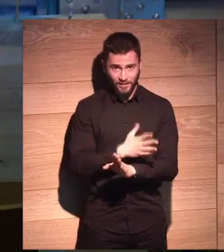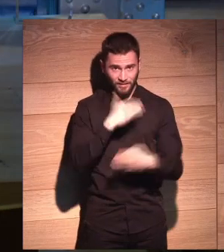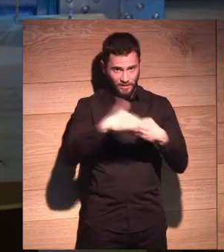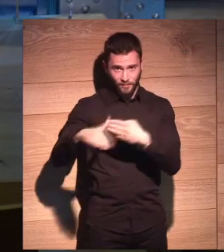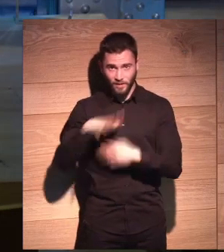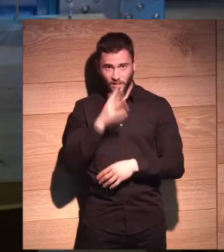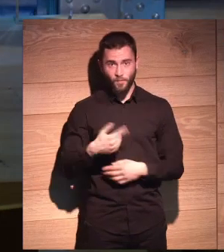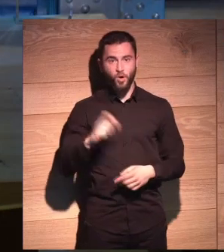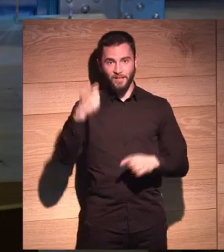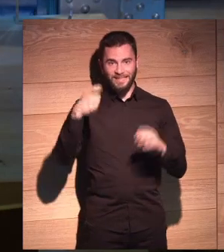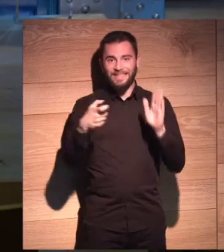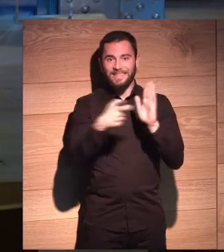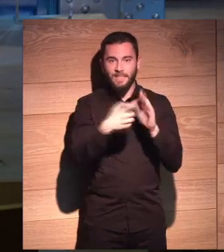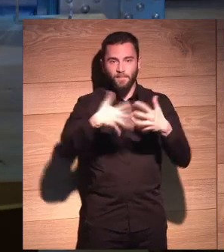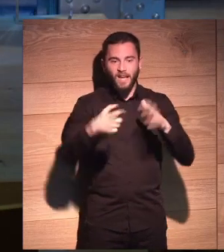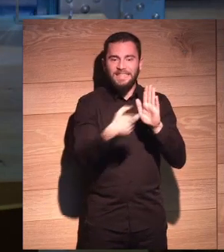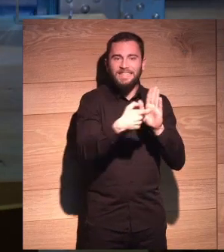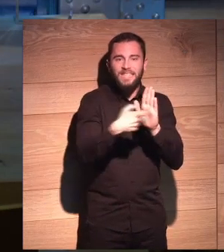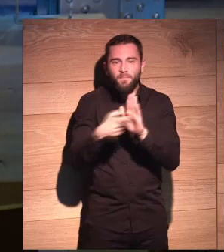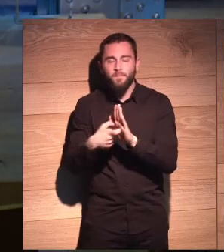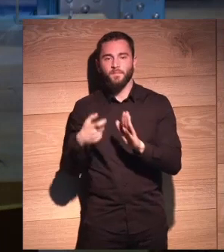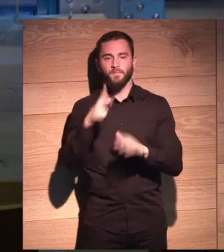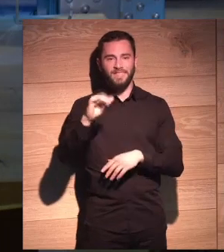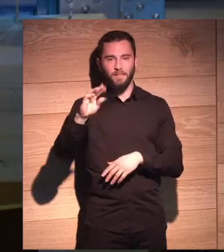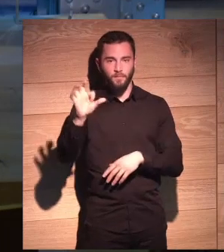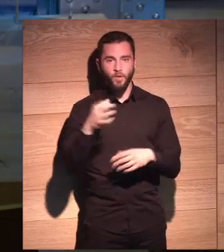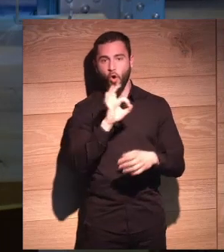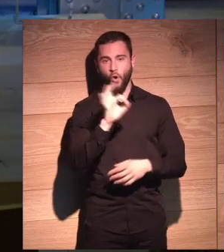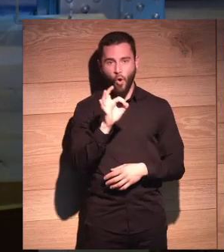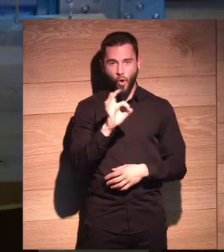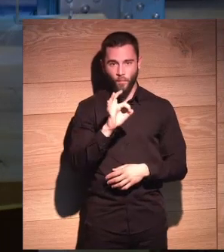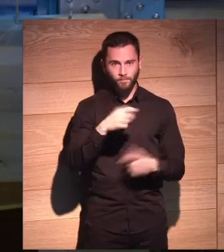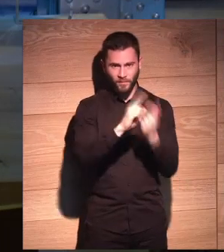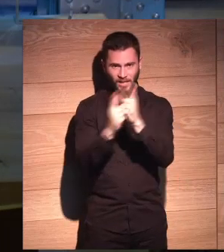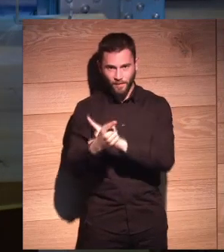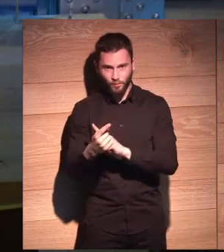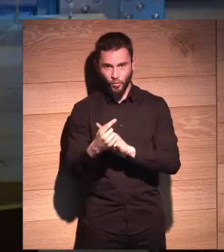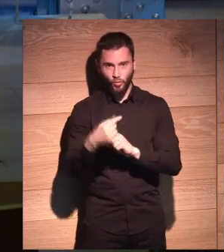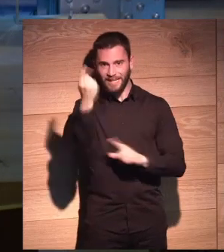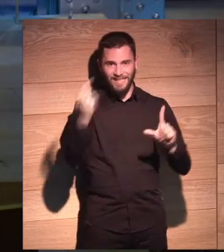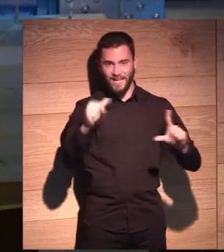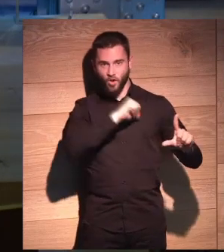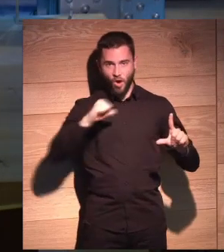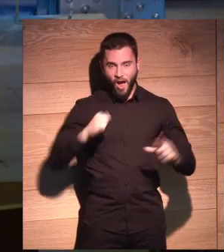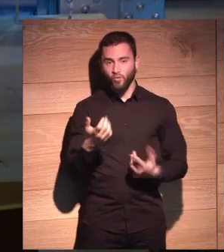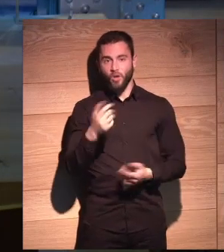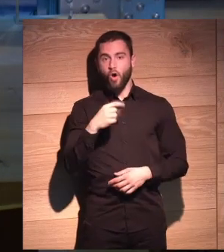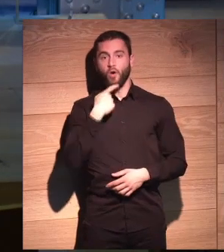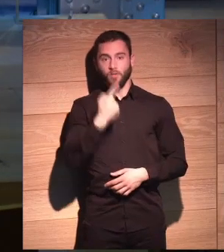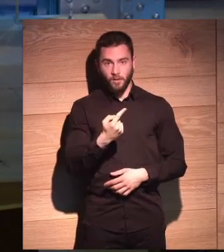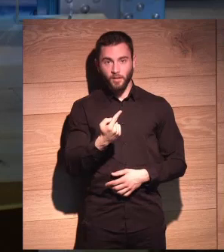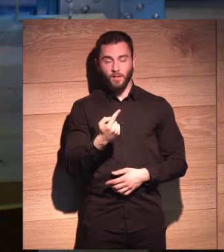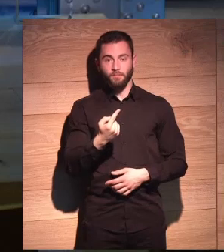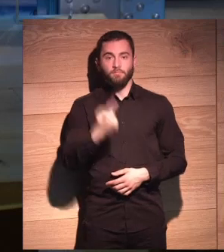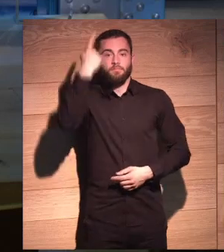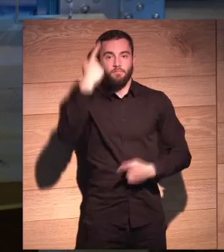claro, la introducción de chips, la introducción de toda una serie, el tuneado o el autodiseño, o incluso lo que algunos denominan el